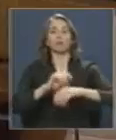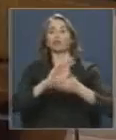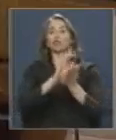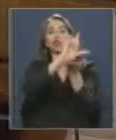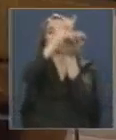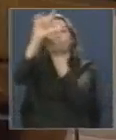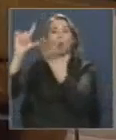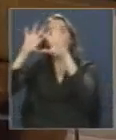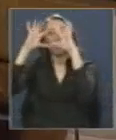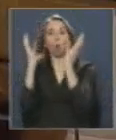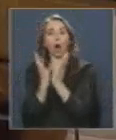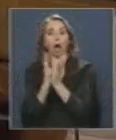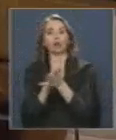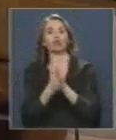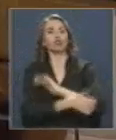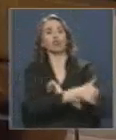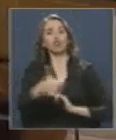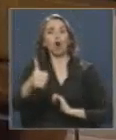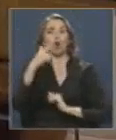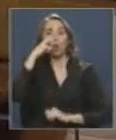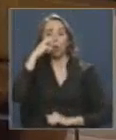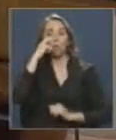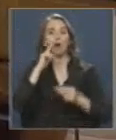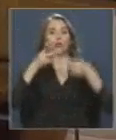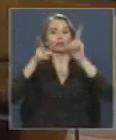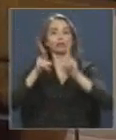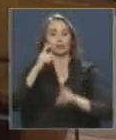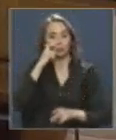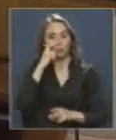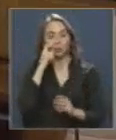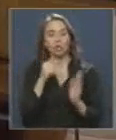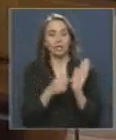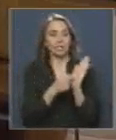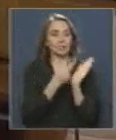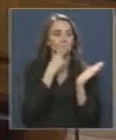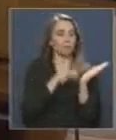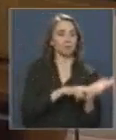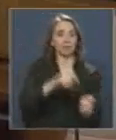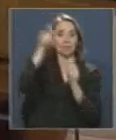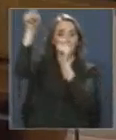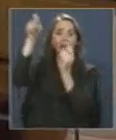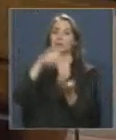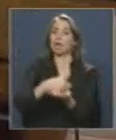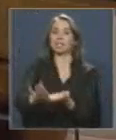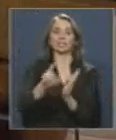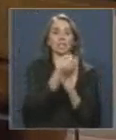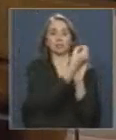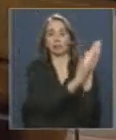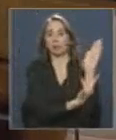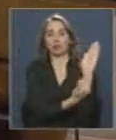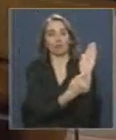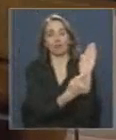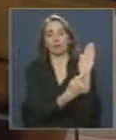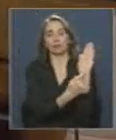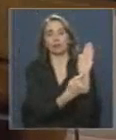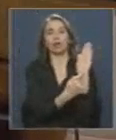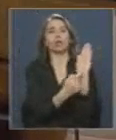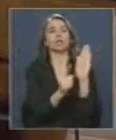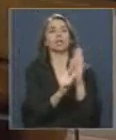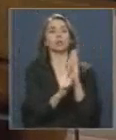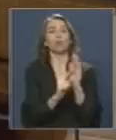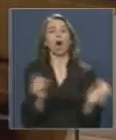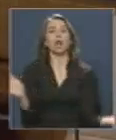Por eso, Presidenta, rechazamos categóricamente los contenidos de dicha presentación, la que solo es posible entender como un nuevo golpe